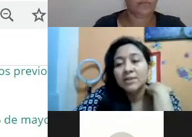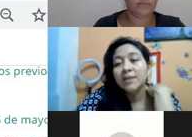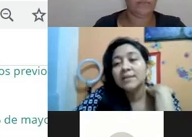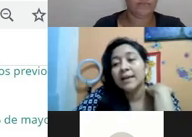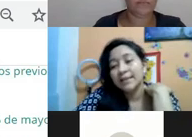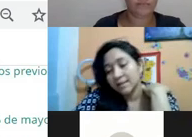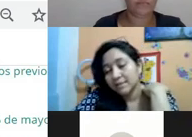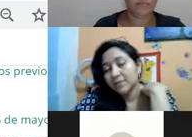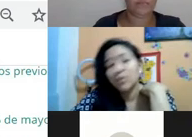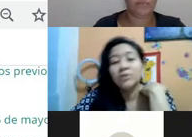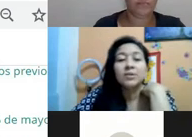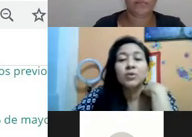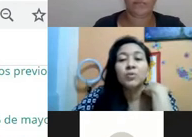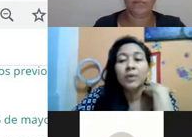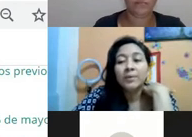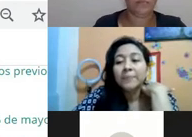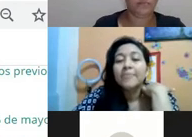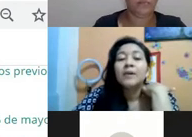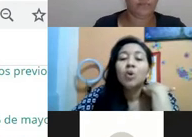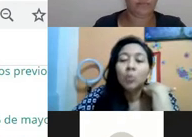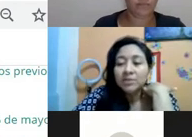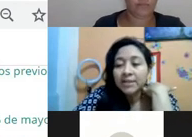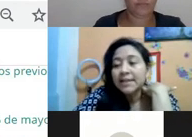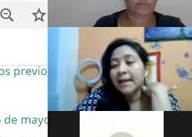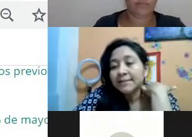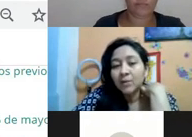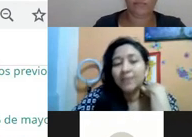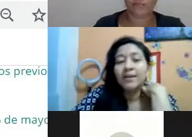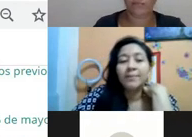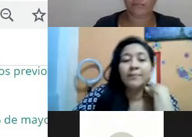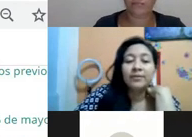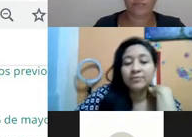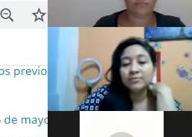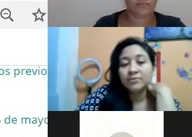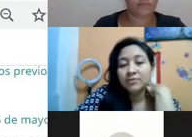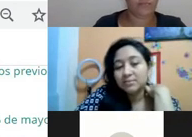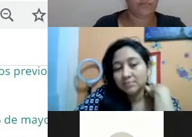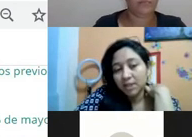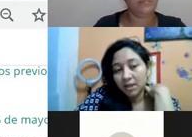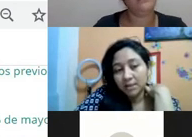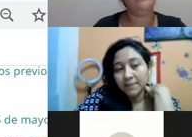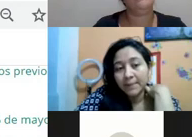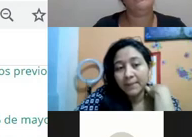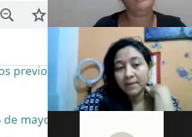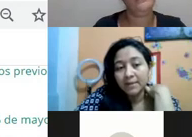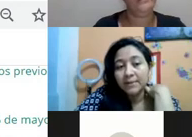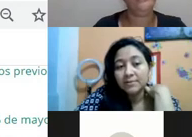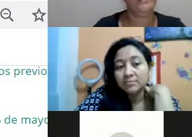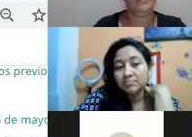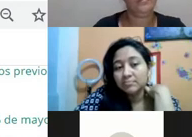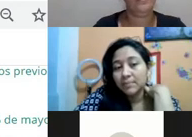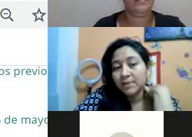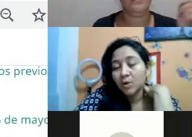Volvió a hacer, allá, identificó, se sacó 9. Lo volvió a hacer, ya se sacó el 10, perfecto. Entonces, va a depender. Esta